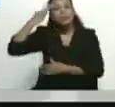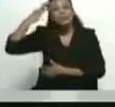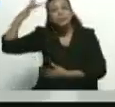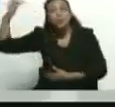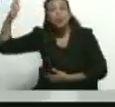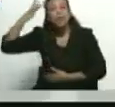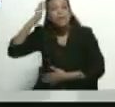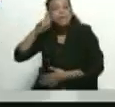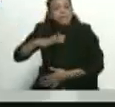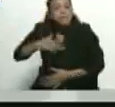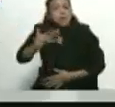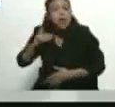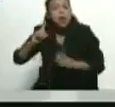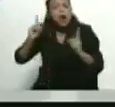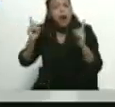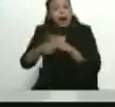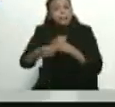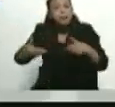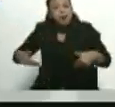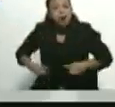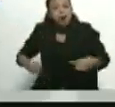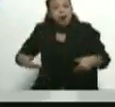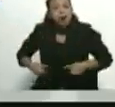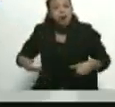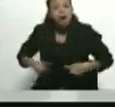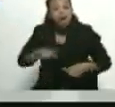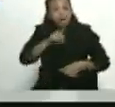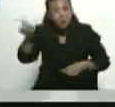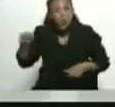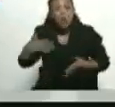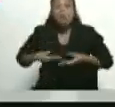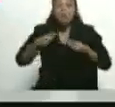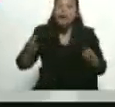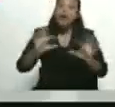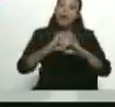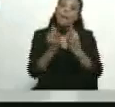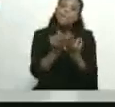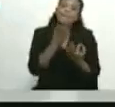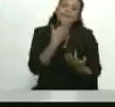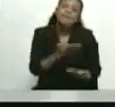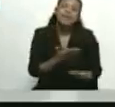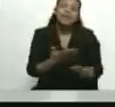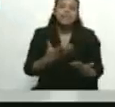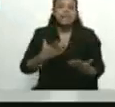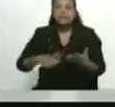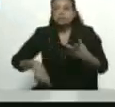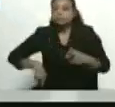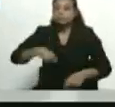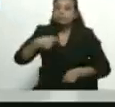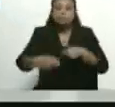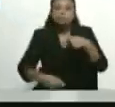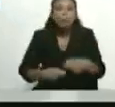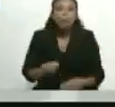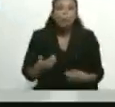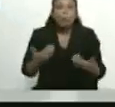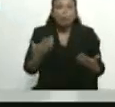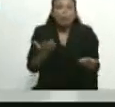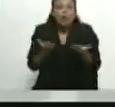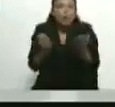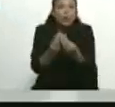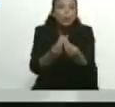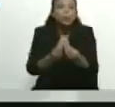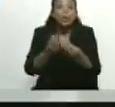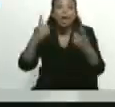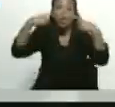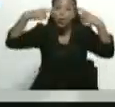Venezuela que de verdad le está poniendo ganas. También ellos se lo dedican a sus padres, porque los padres van de la mano con el bachiller en sus graduaciones. Es un